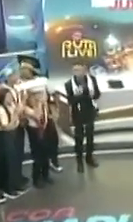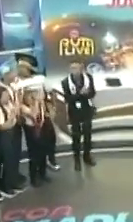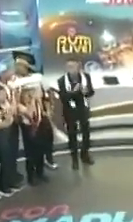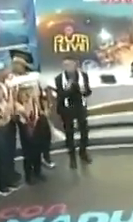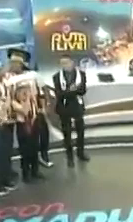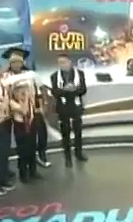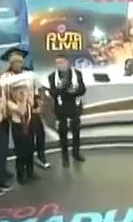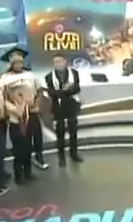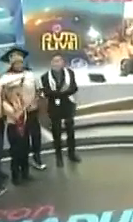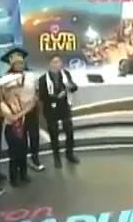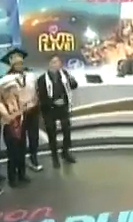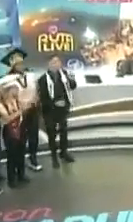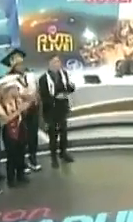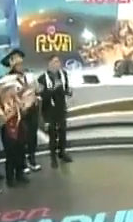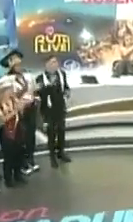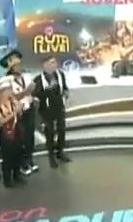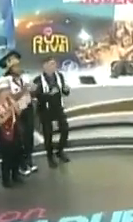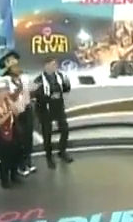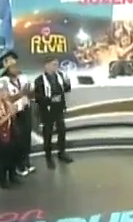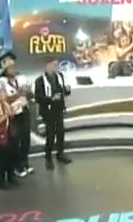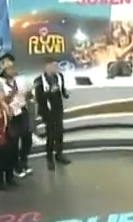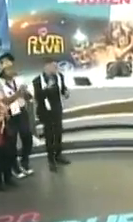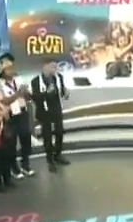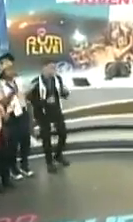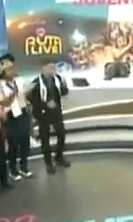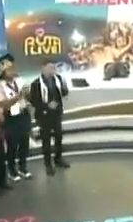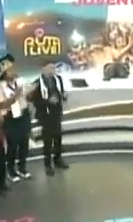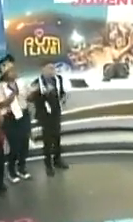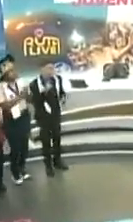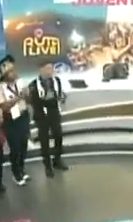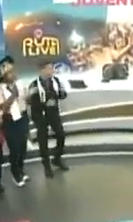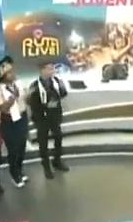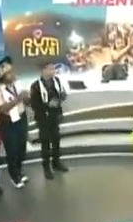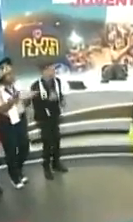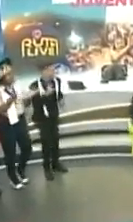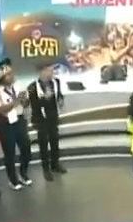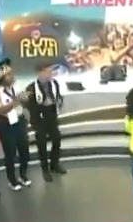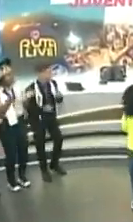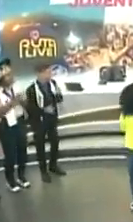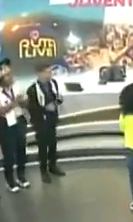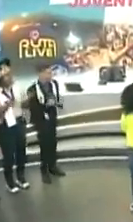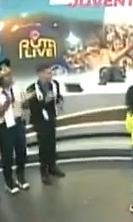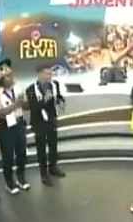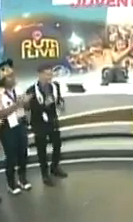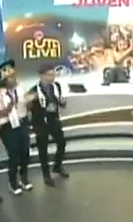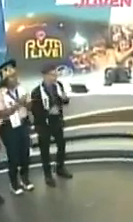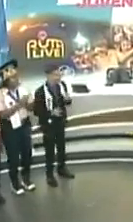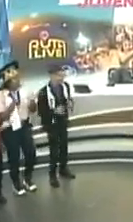Pero bailando pues, como bailaban ayer. ¡Oh!